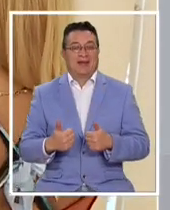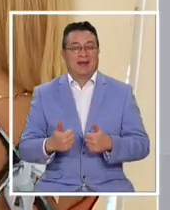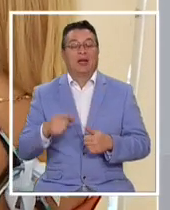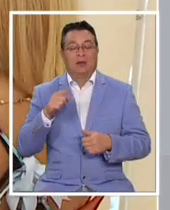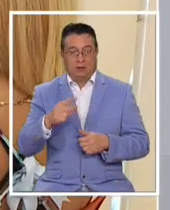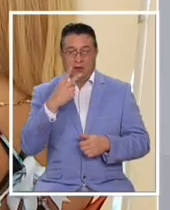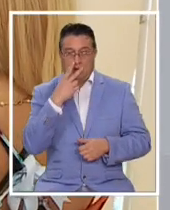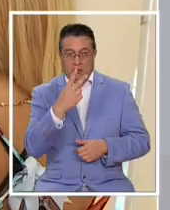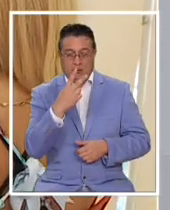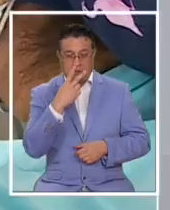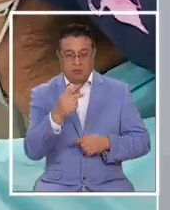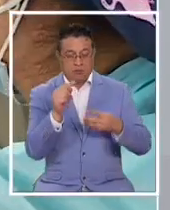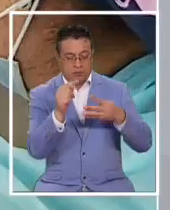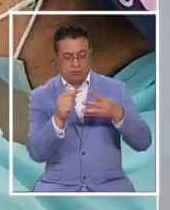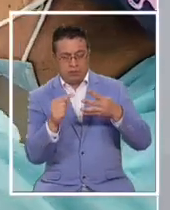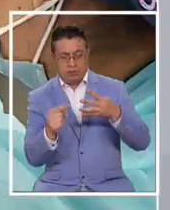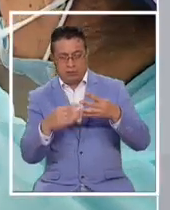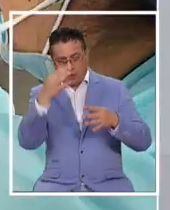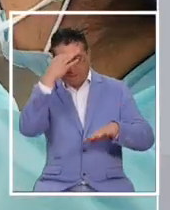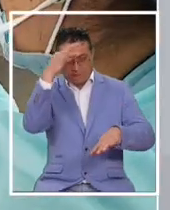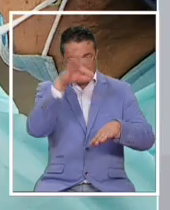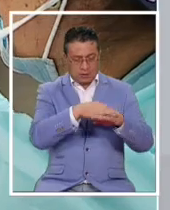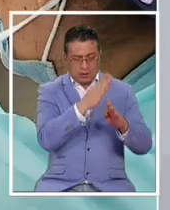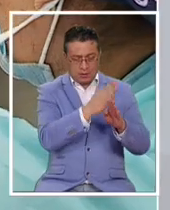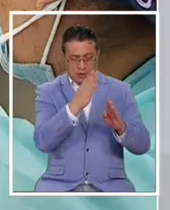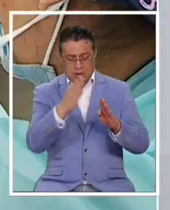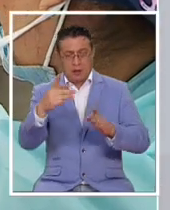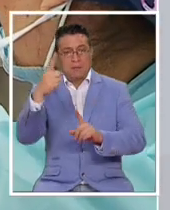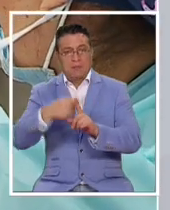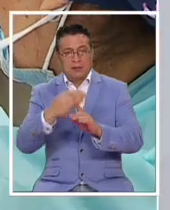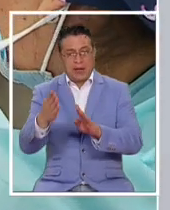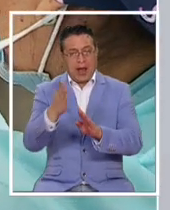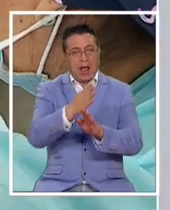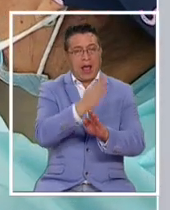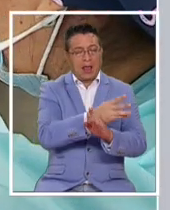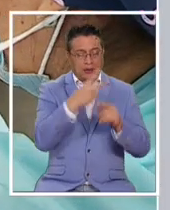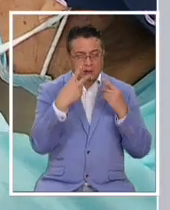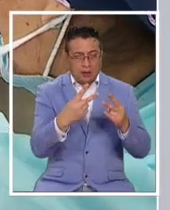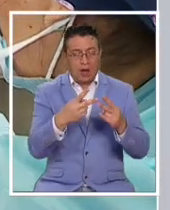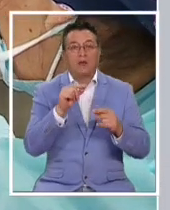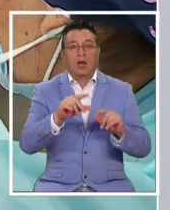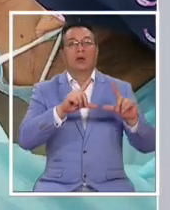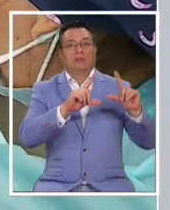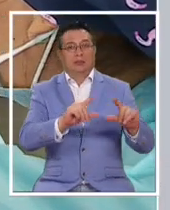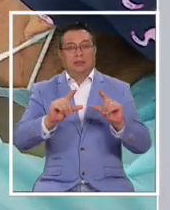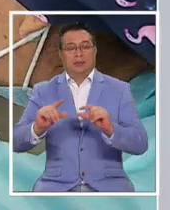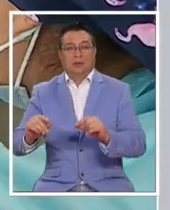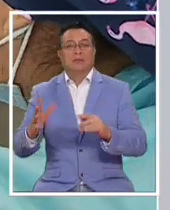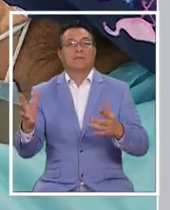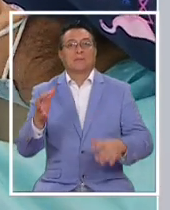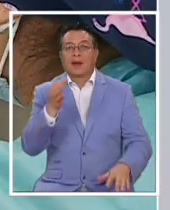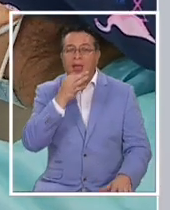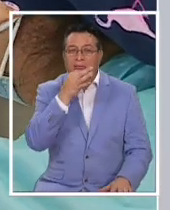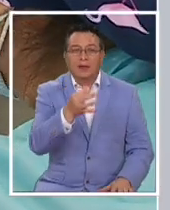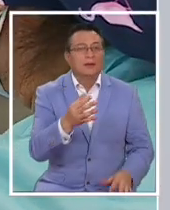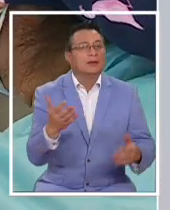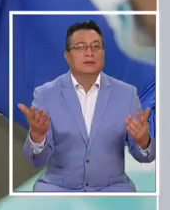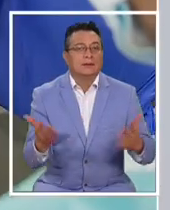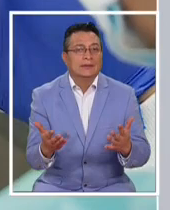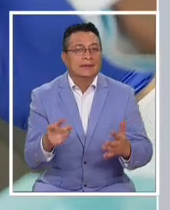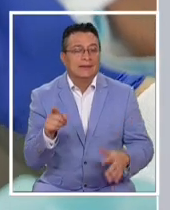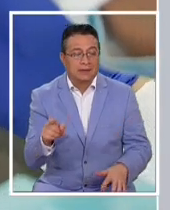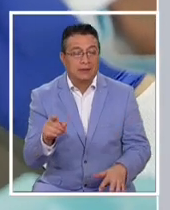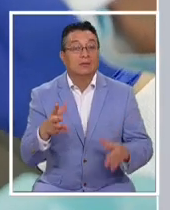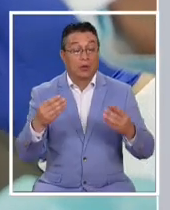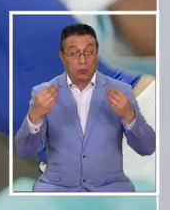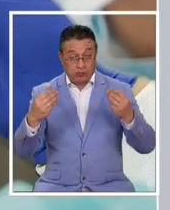la trayectoria de las incidencias de la enfermedad en los meses anteriores a la vacunación y también venían bajando. O sea, lo que nos dice es que